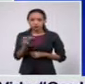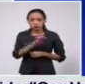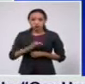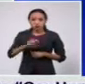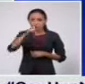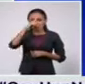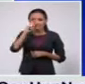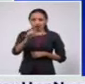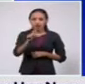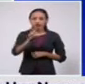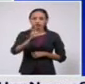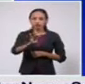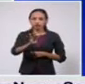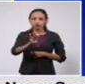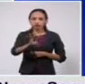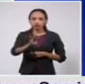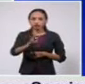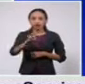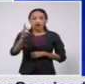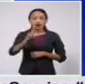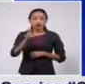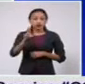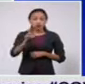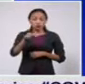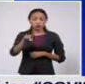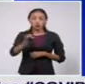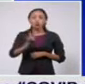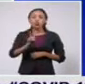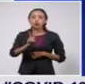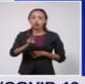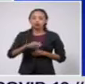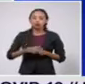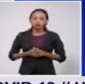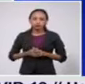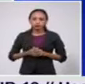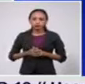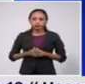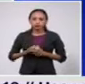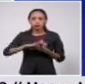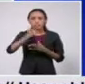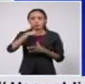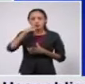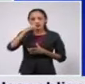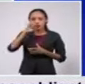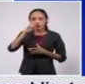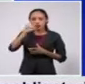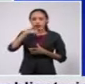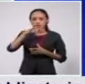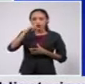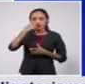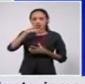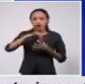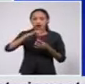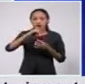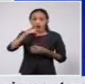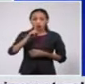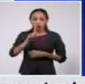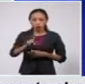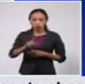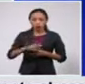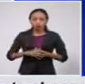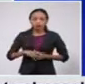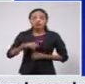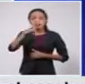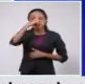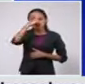3, Ranchuelo y Quemado de Güines con 2 y Manicaragua con 1. Santi Espíritu